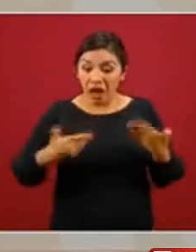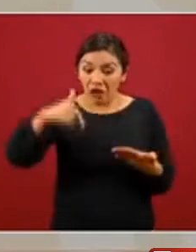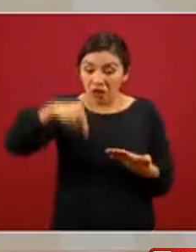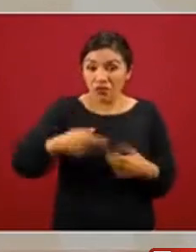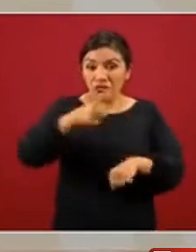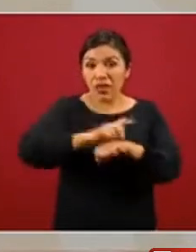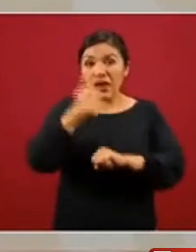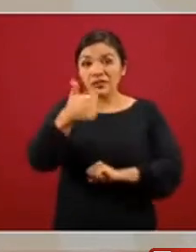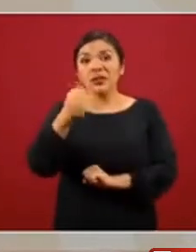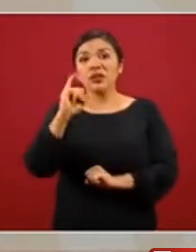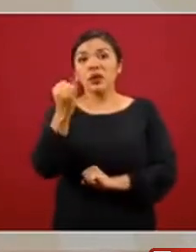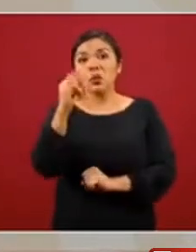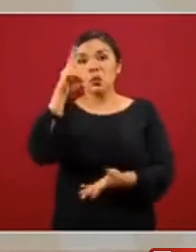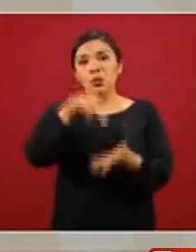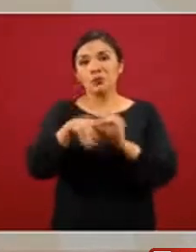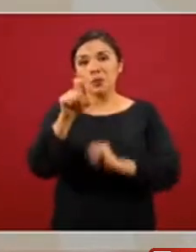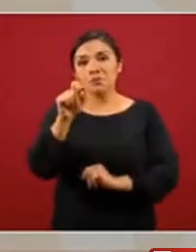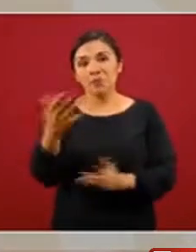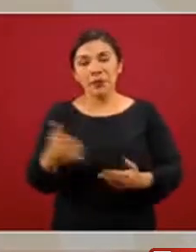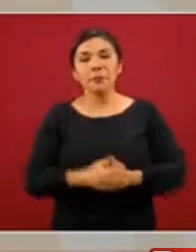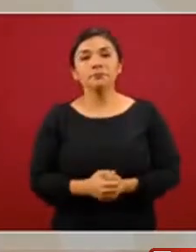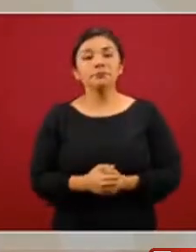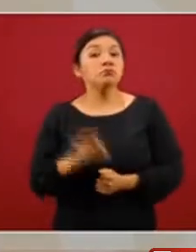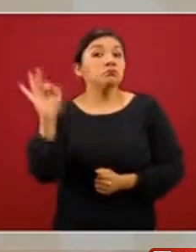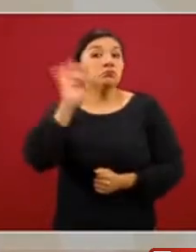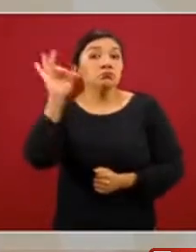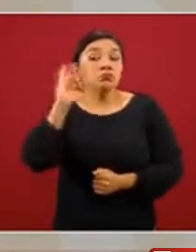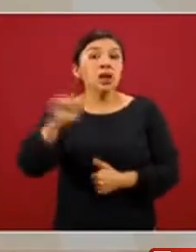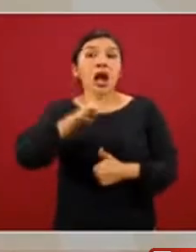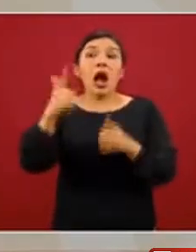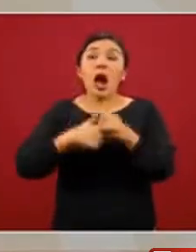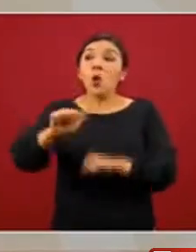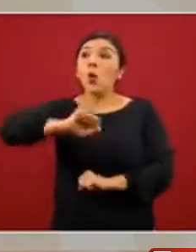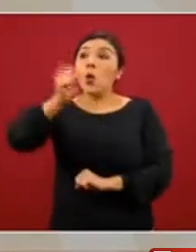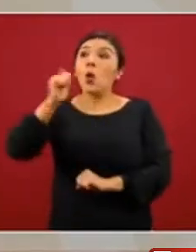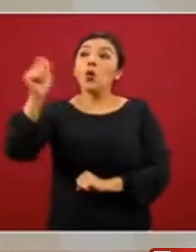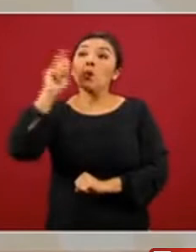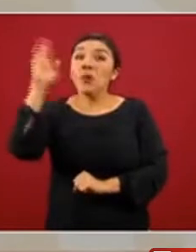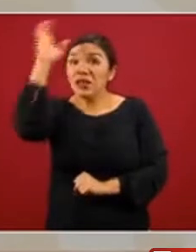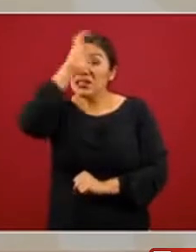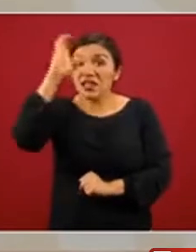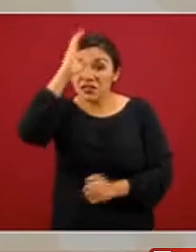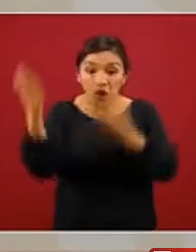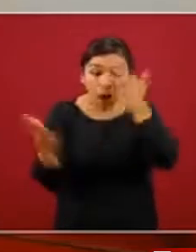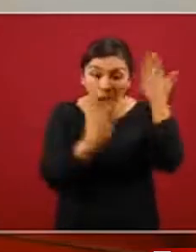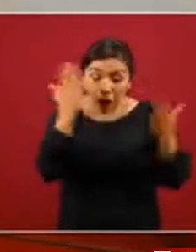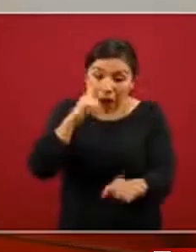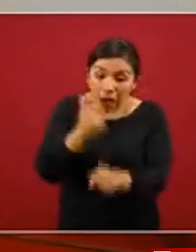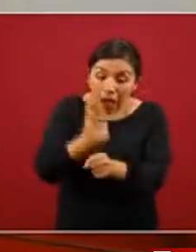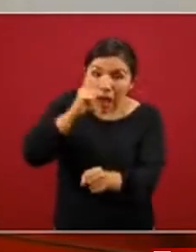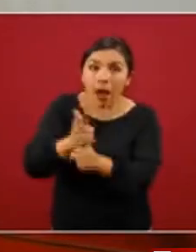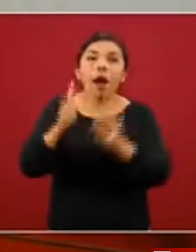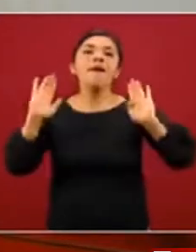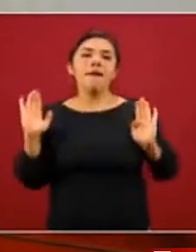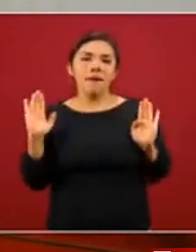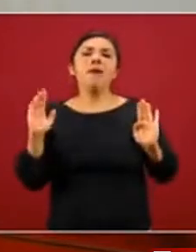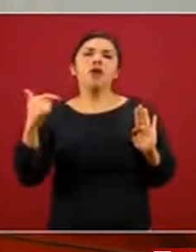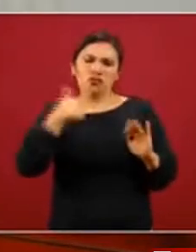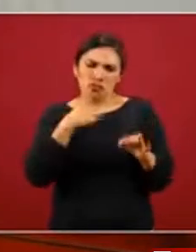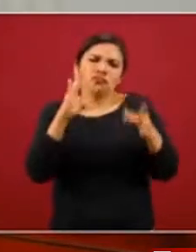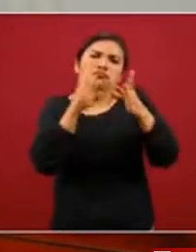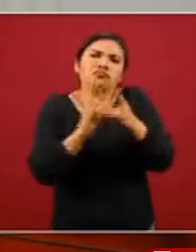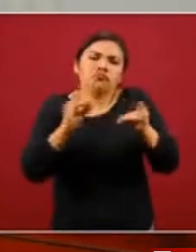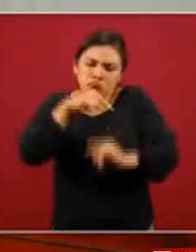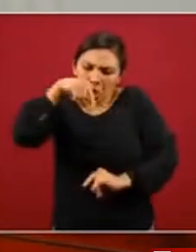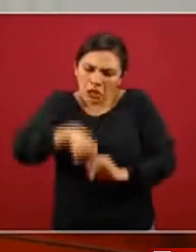de junio de 2020. Si en algún momento surgieran otras nociones científicas al respecto, pues desde luego lo